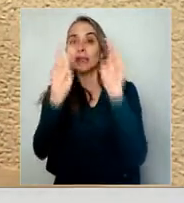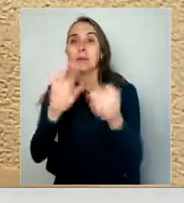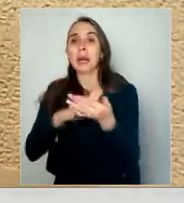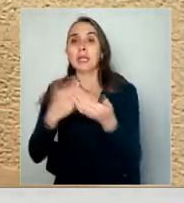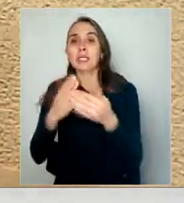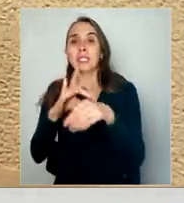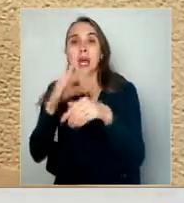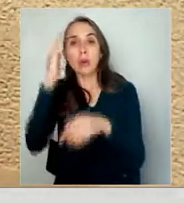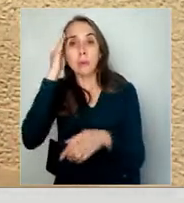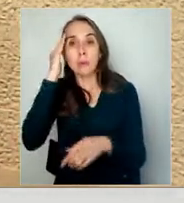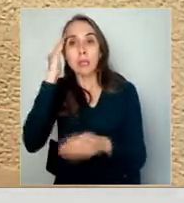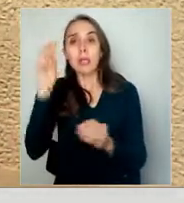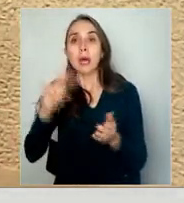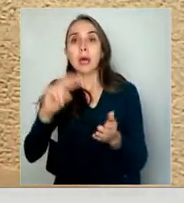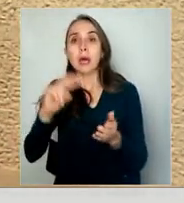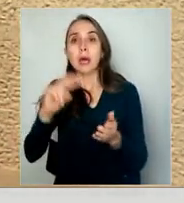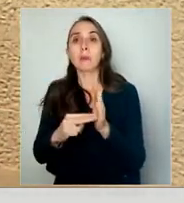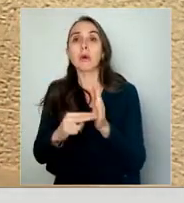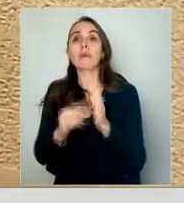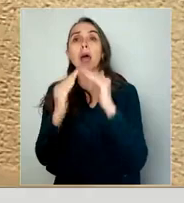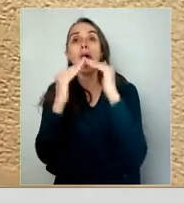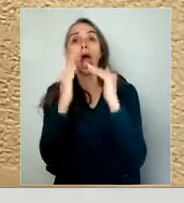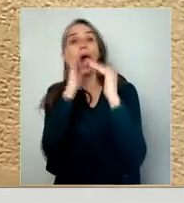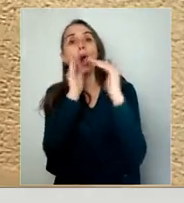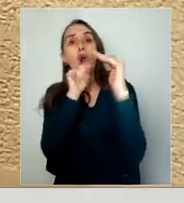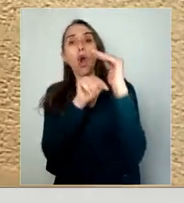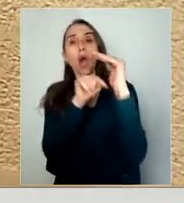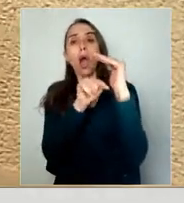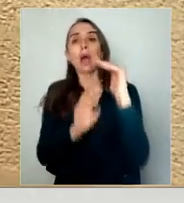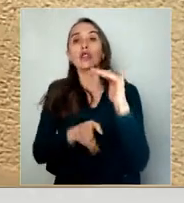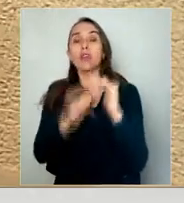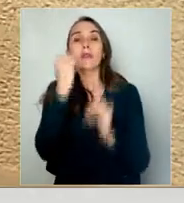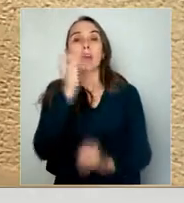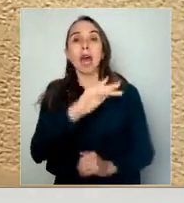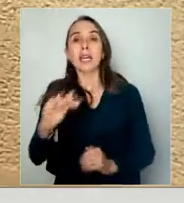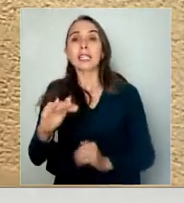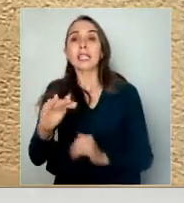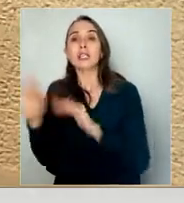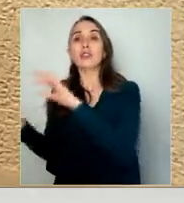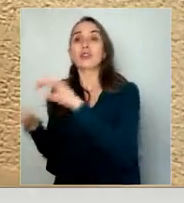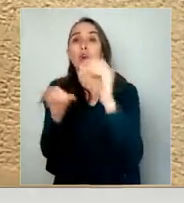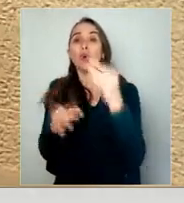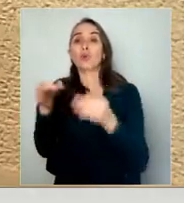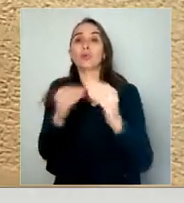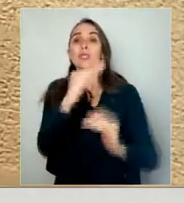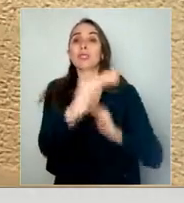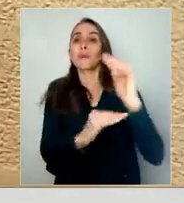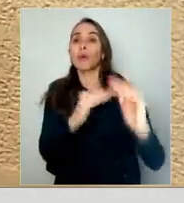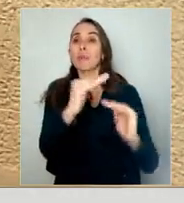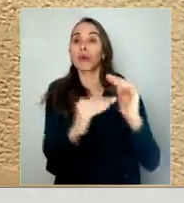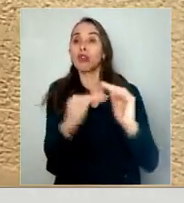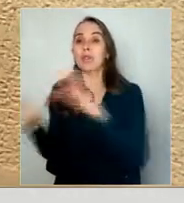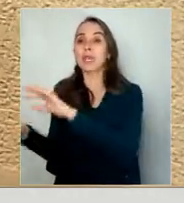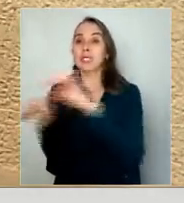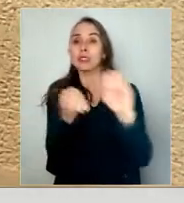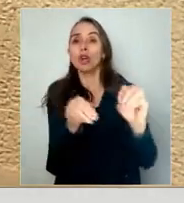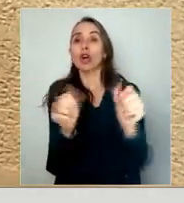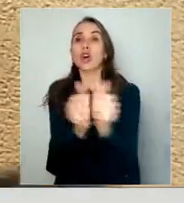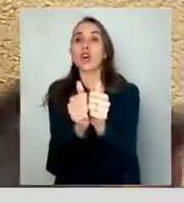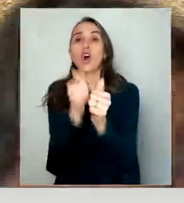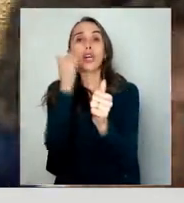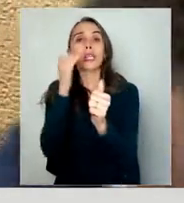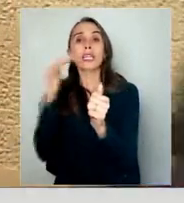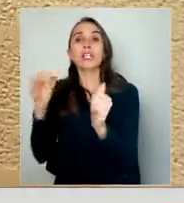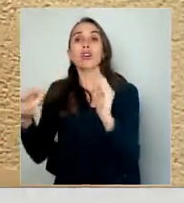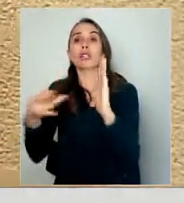día el problema que tenemos con la residencia que aún sigue los niños de protección junto a los niños infractores de